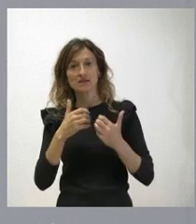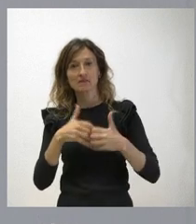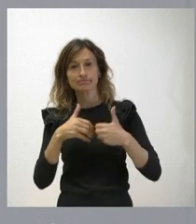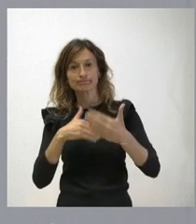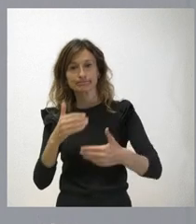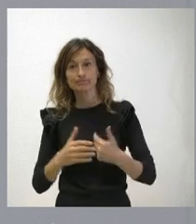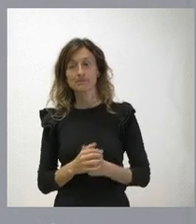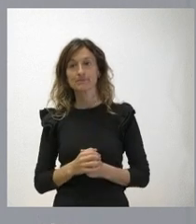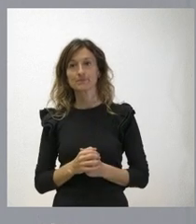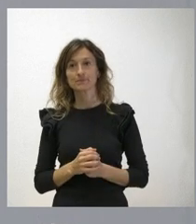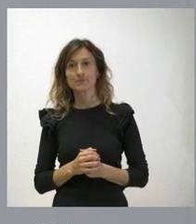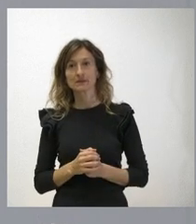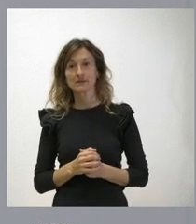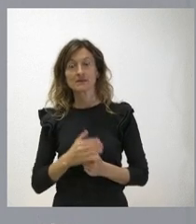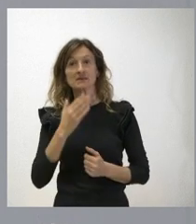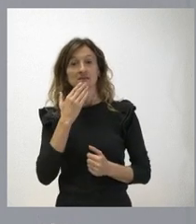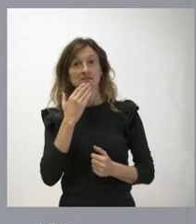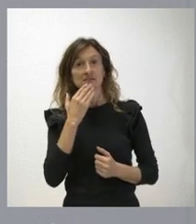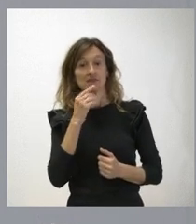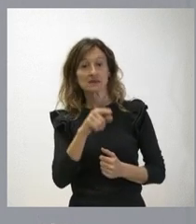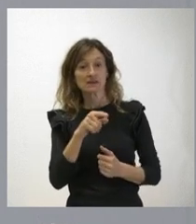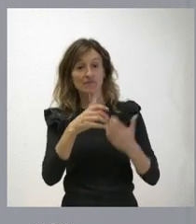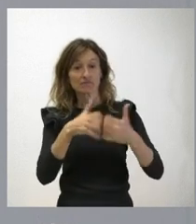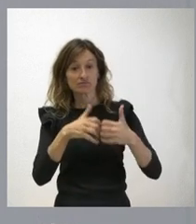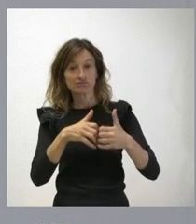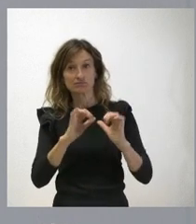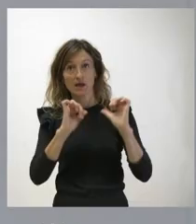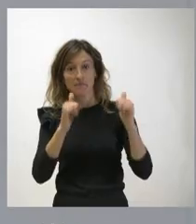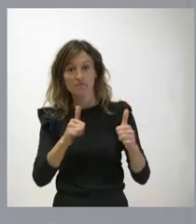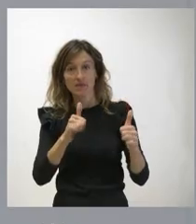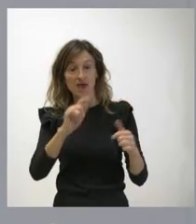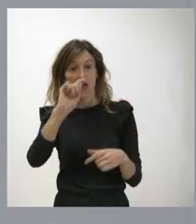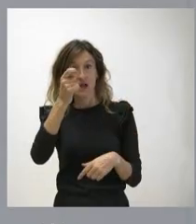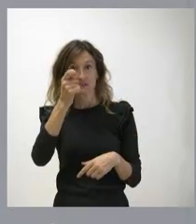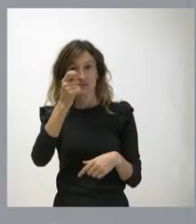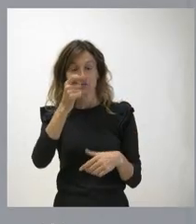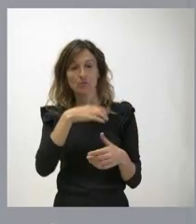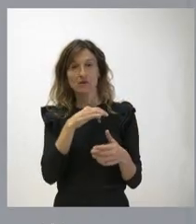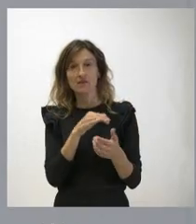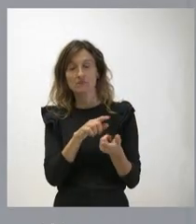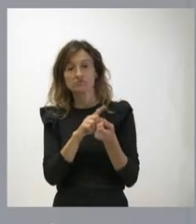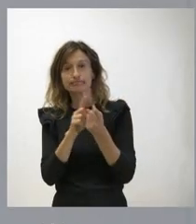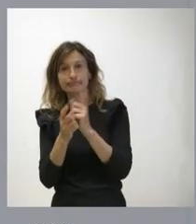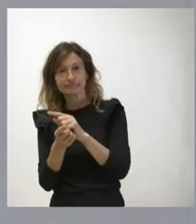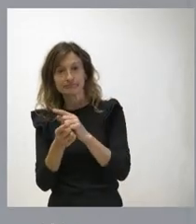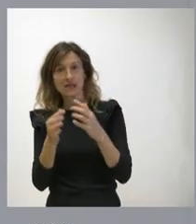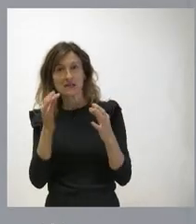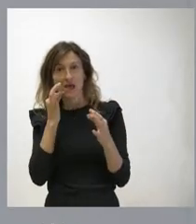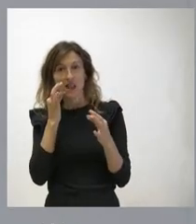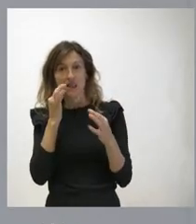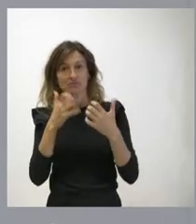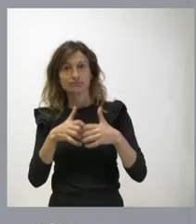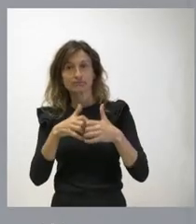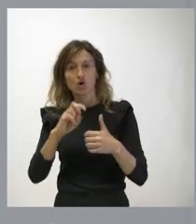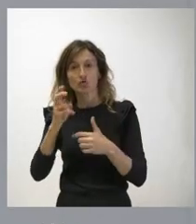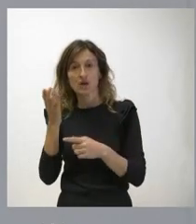naturalmente si de su aplicación inicial se derivara un éxito pues lo pondríamos en marcha en más